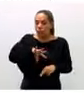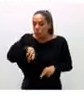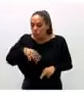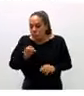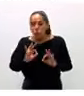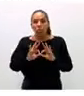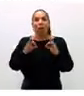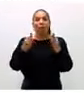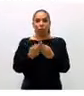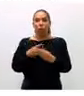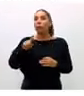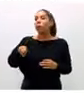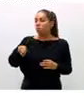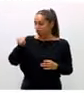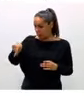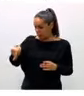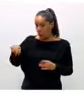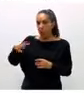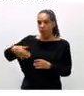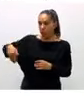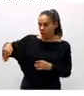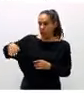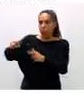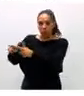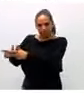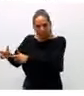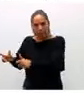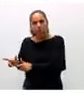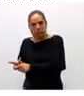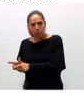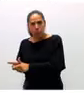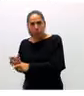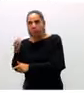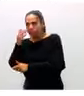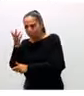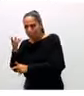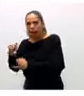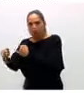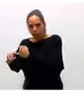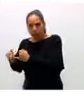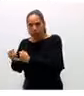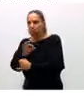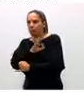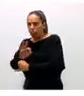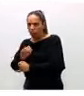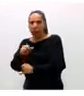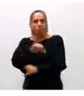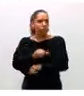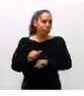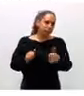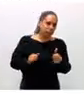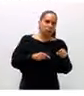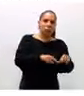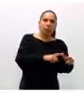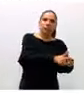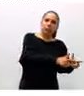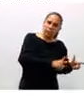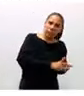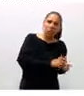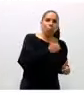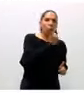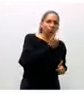Cada parte nombró a sus representantes, prepararon sus argumentos y sus propuestas. El día acordado,